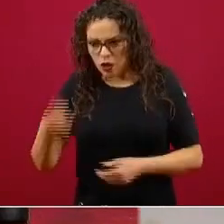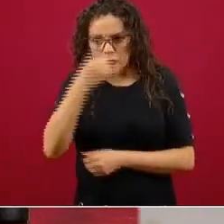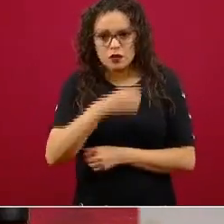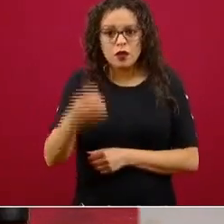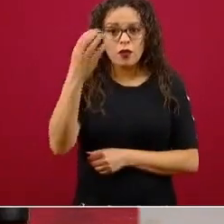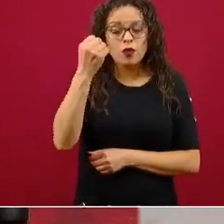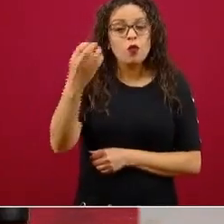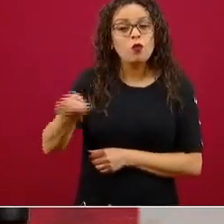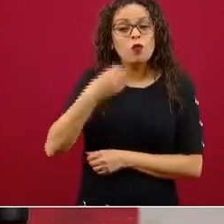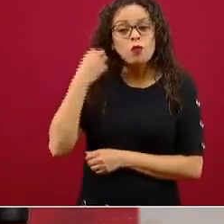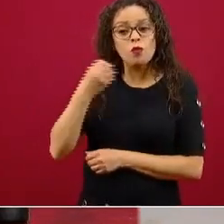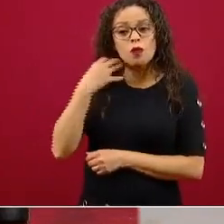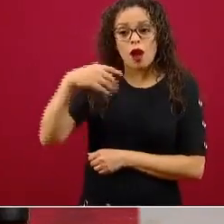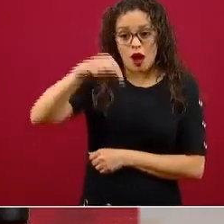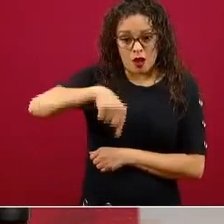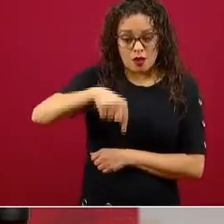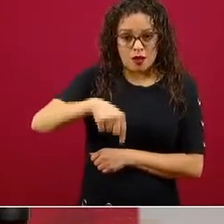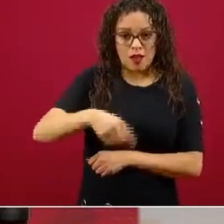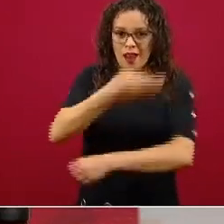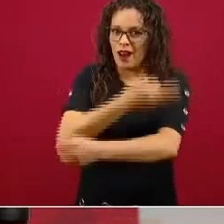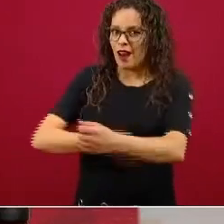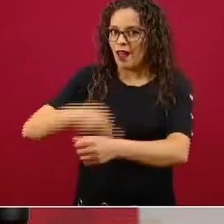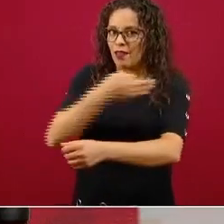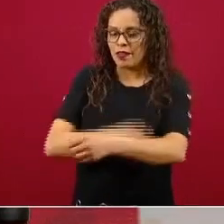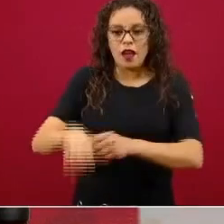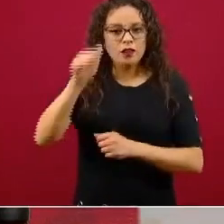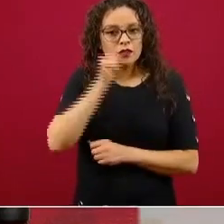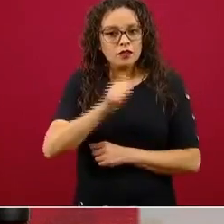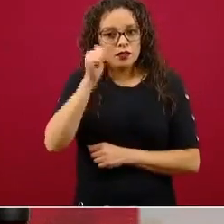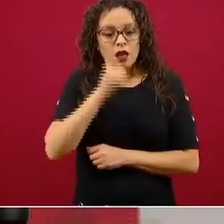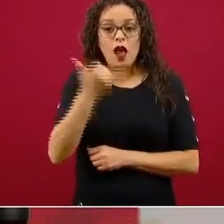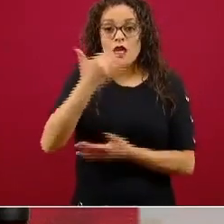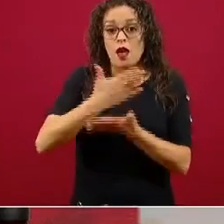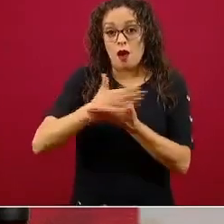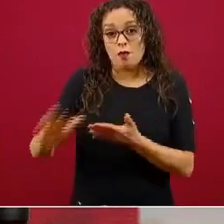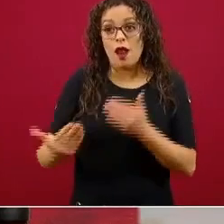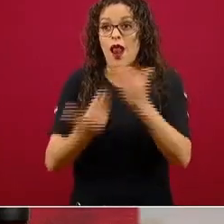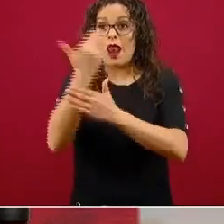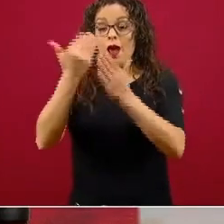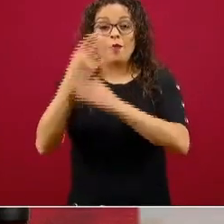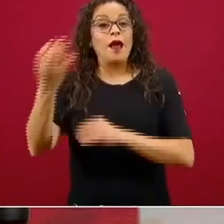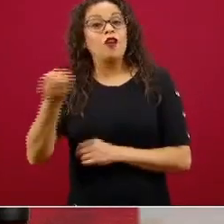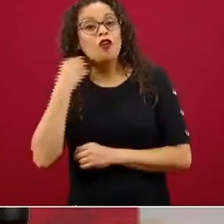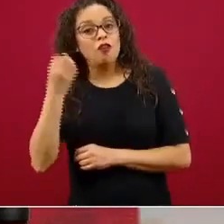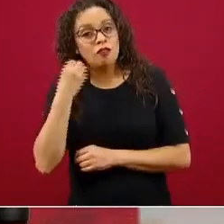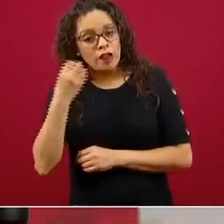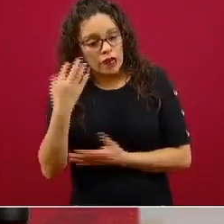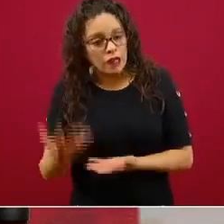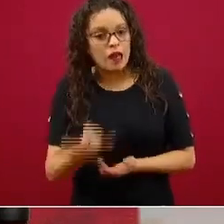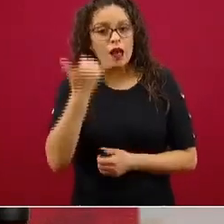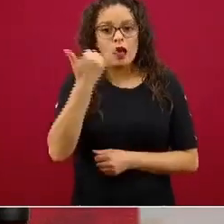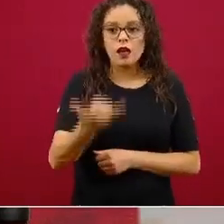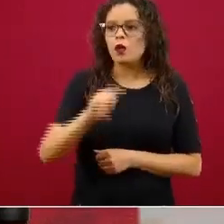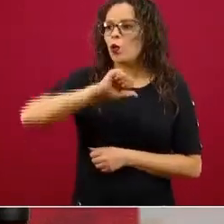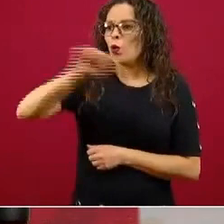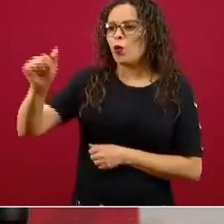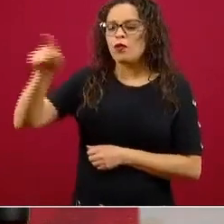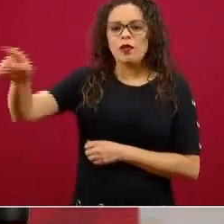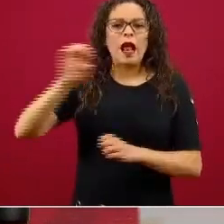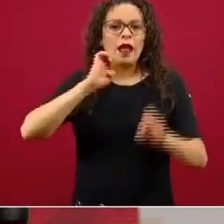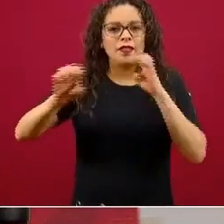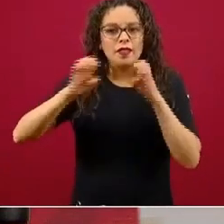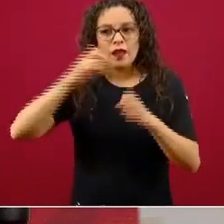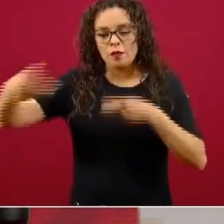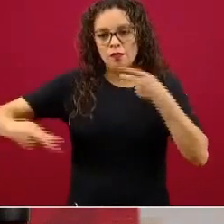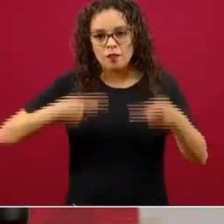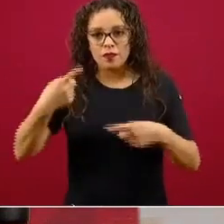¿no es cierto?, todas las tardes, más varias conferencias matutinas, más innumerables entrevistas en distintos